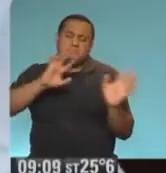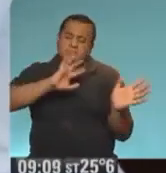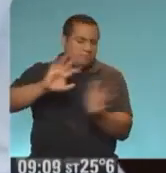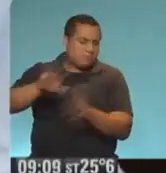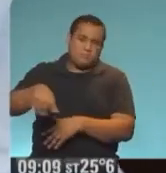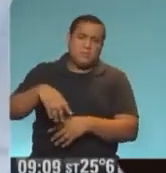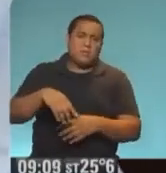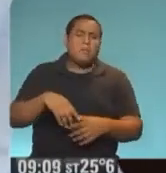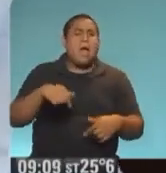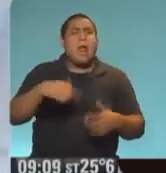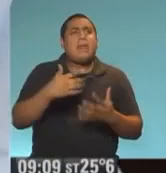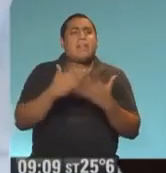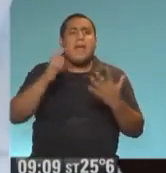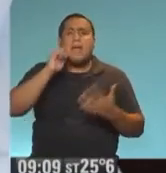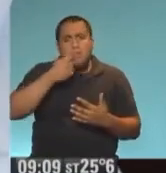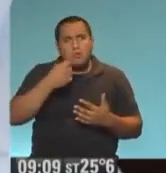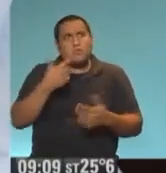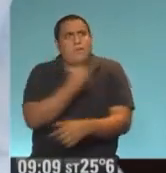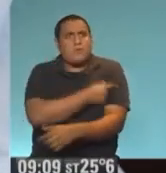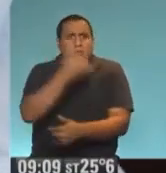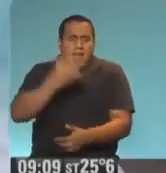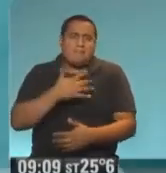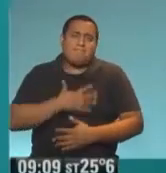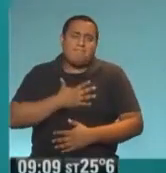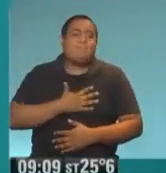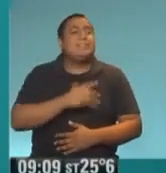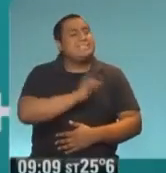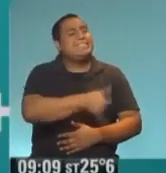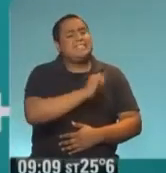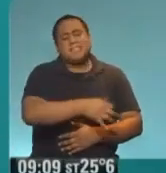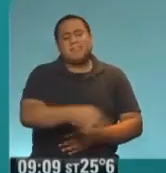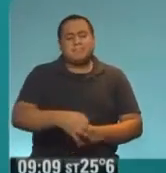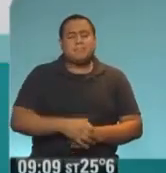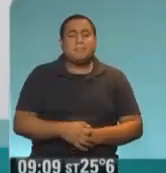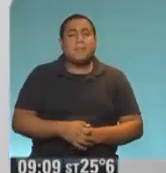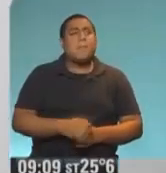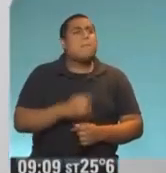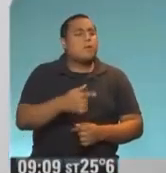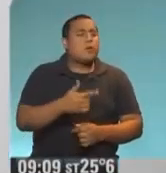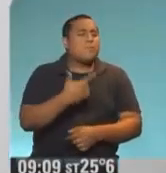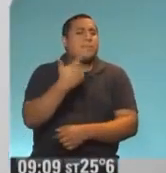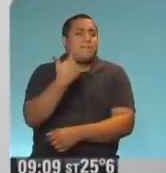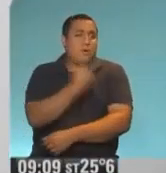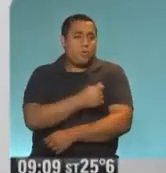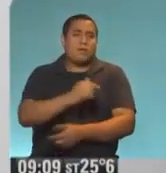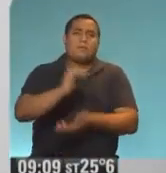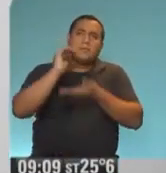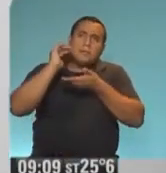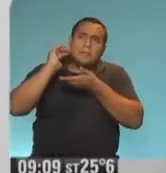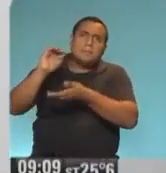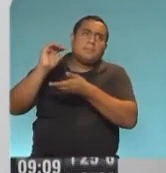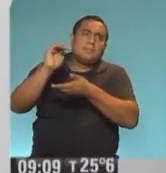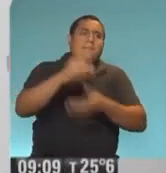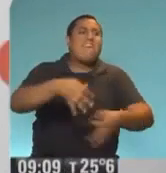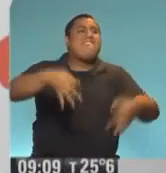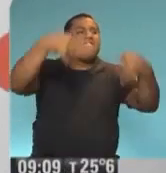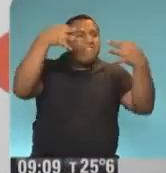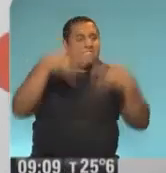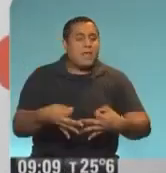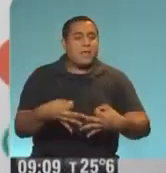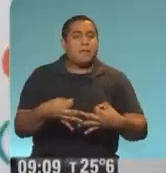días fueron muy hermosos. Importante. Exacto. ¿Y sabe qué, ministro? La distribución equitativa también es una gran conquista, porque no es